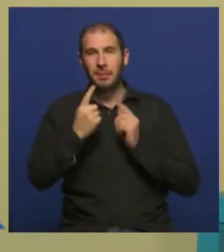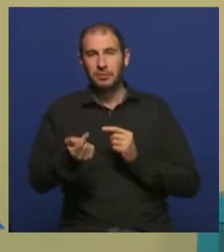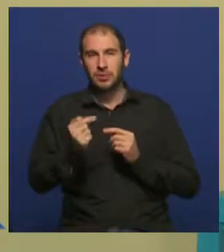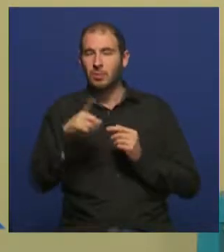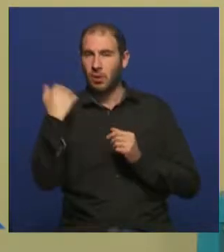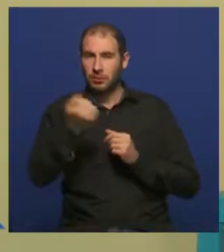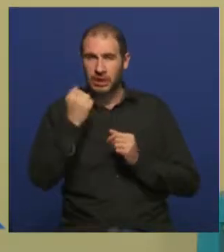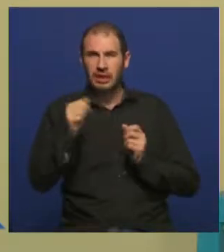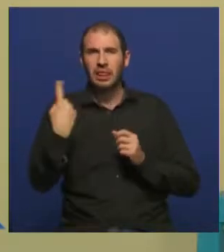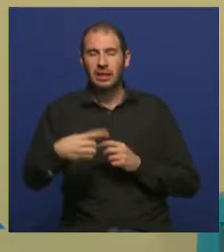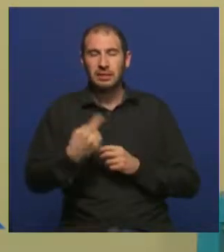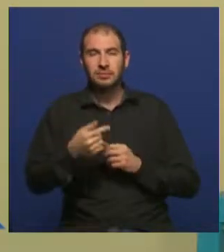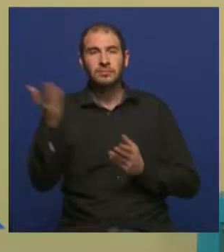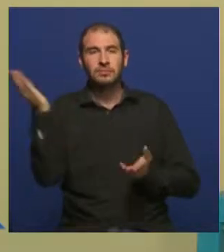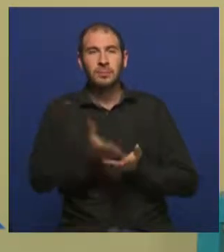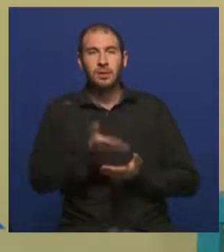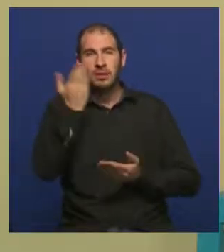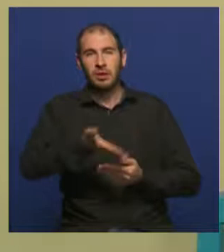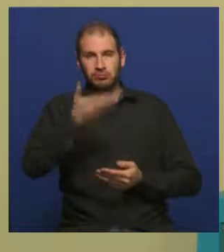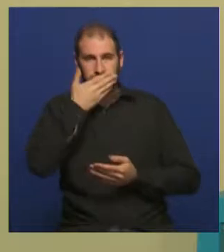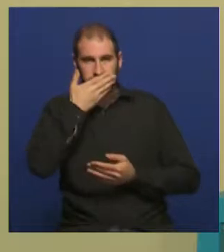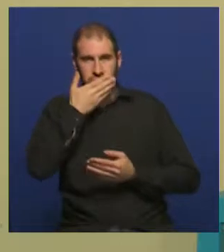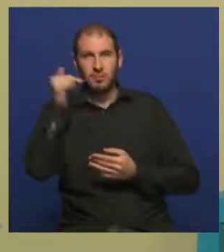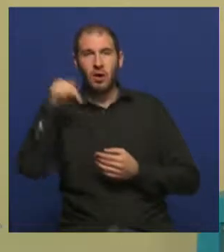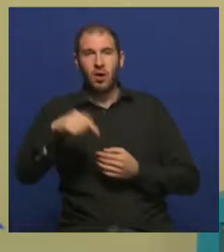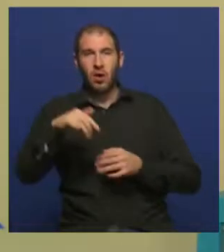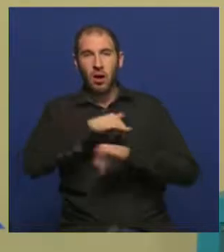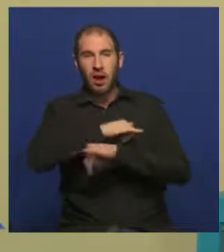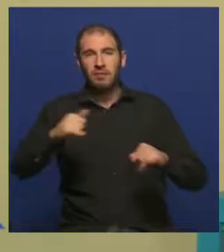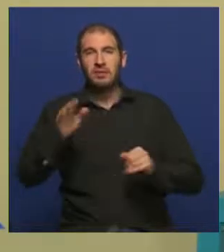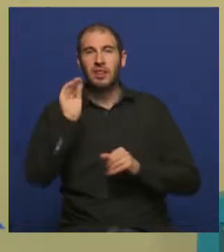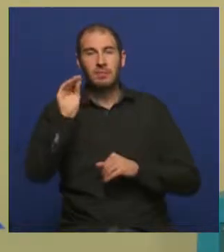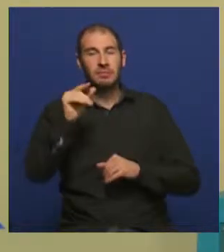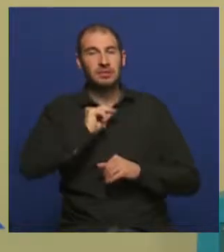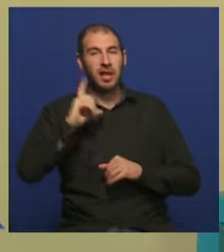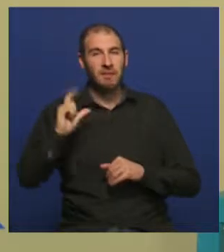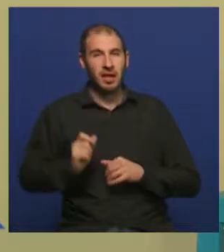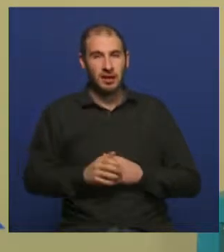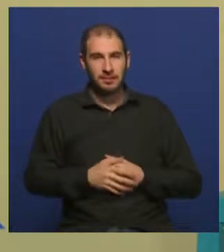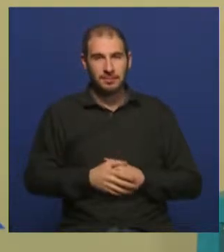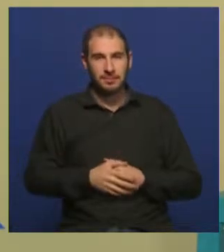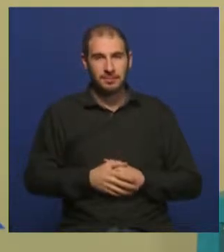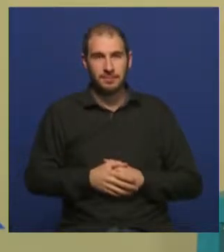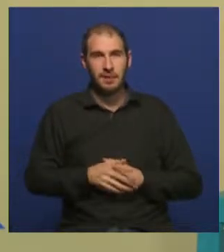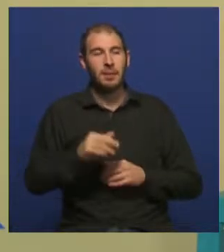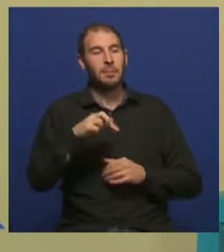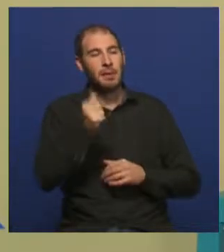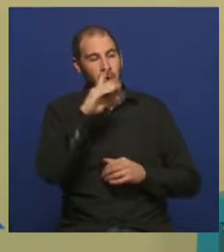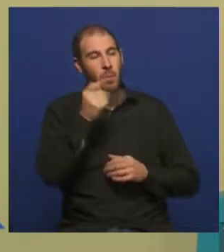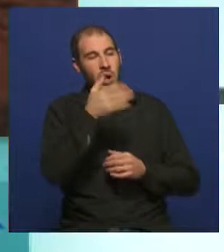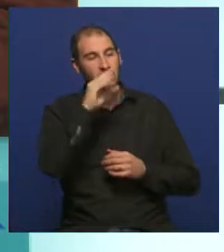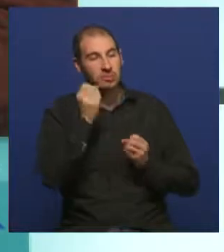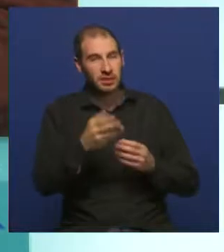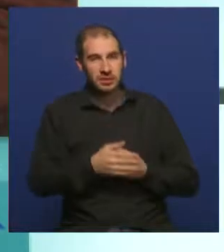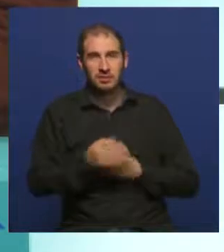de coyuntura, y tiene que ver con la condena a represores que se conoció hoy en el departamento de San Rafael. Pablo, buenas noches, ¿cómo